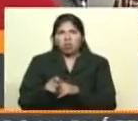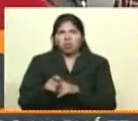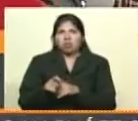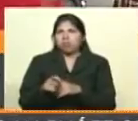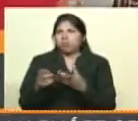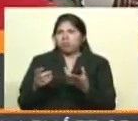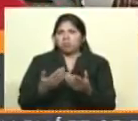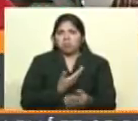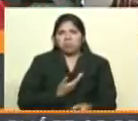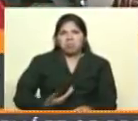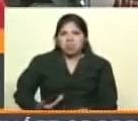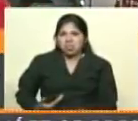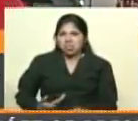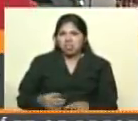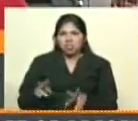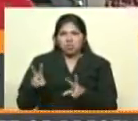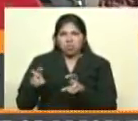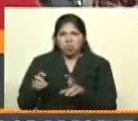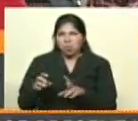la República.